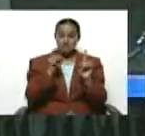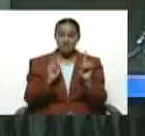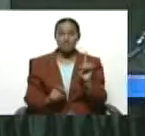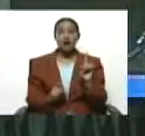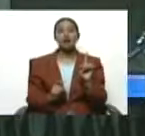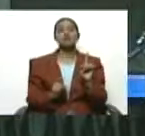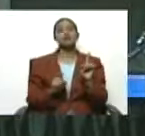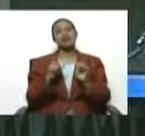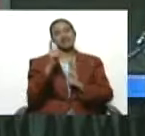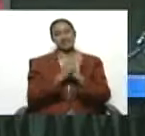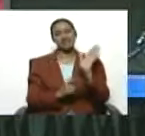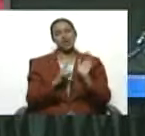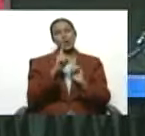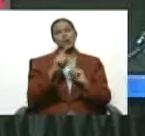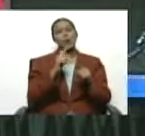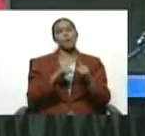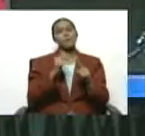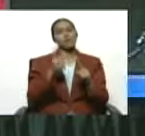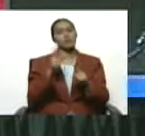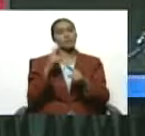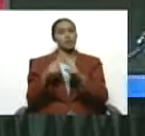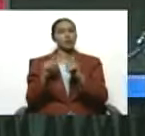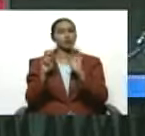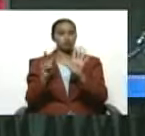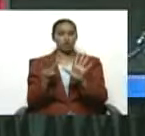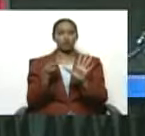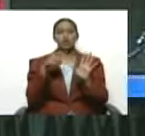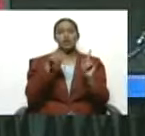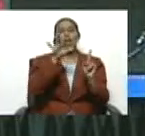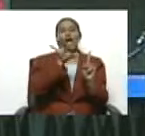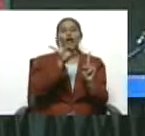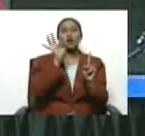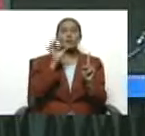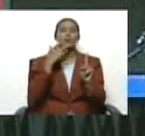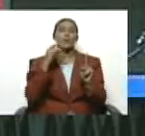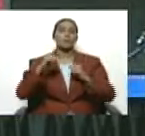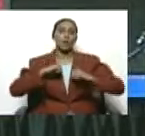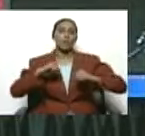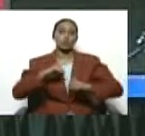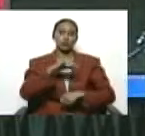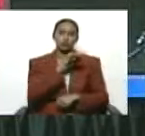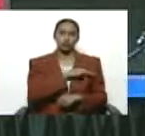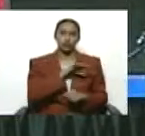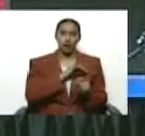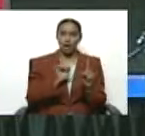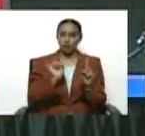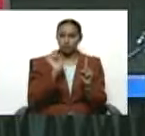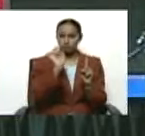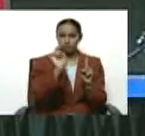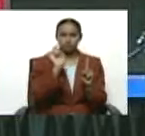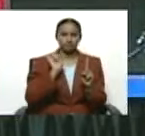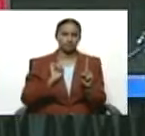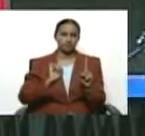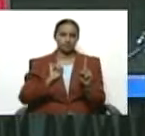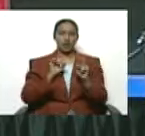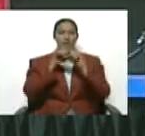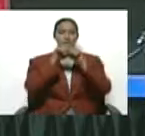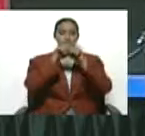1x10x7, usted va y escoge uno y dice Movimientos Sociales Comunas, marca S, y ahí le sale